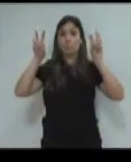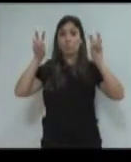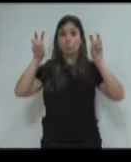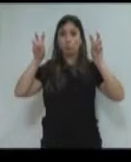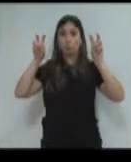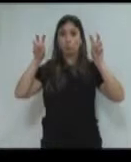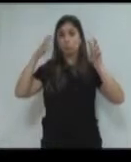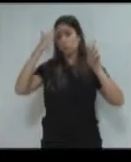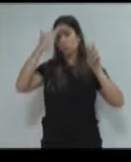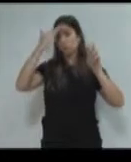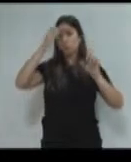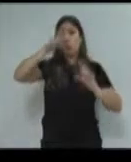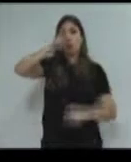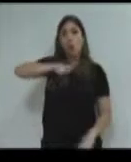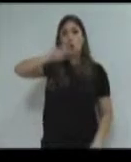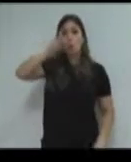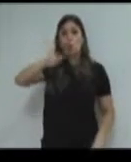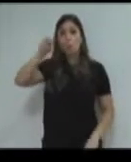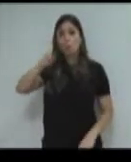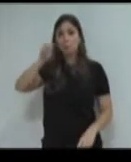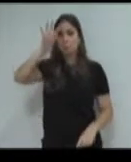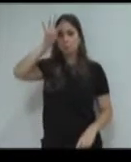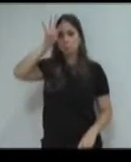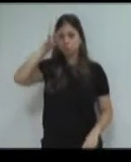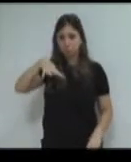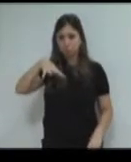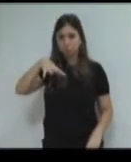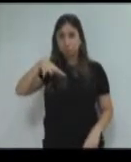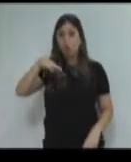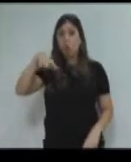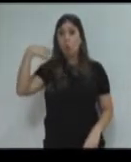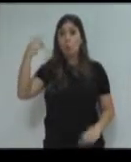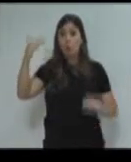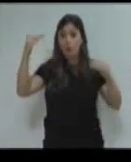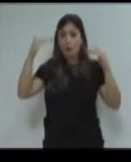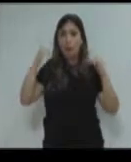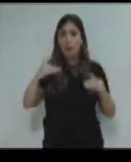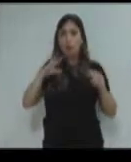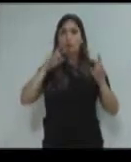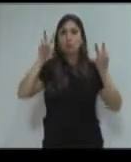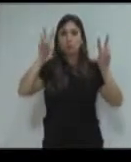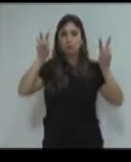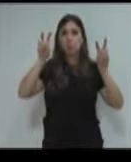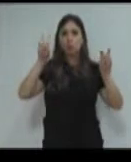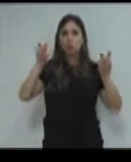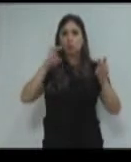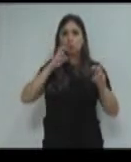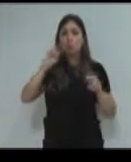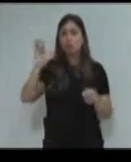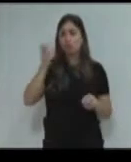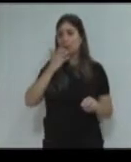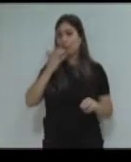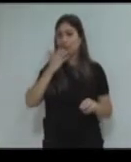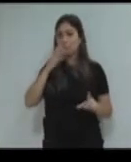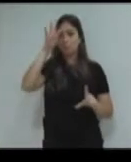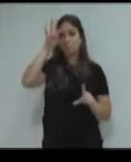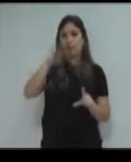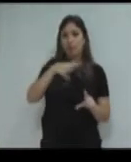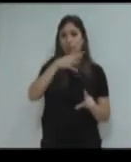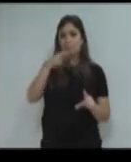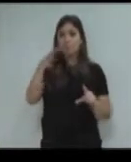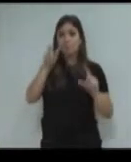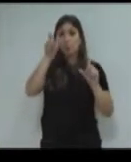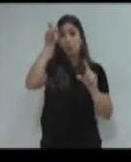títulos de las columnas, y a su vez ponemos más títulos debajo en otra columna, generando que